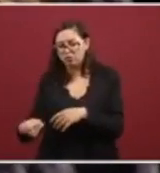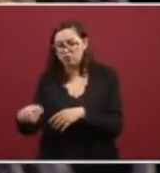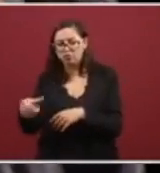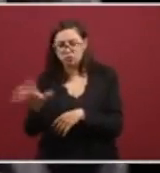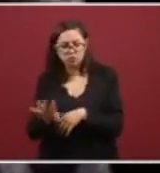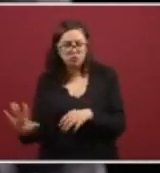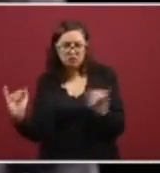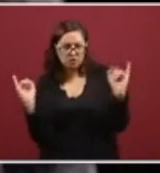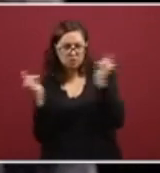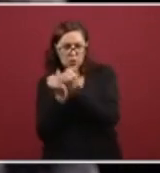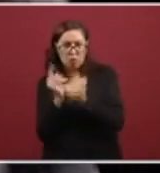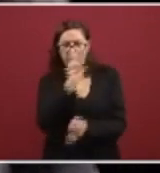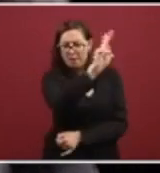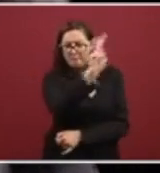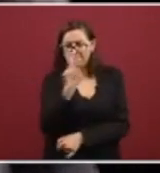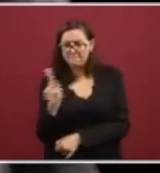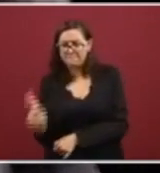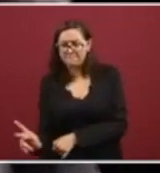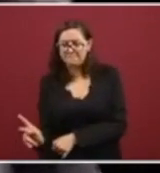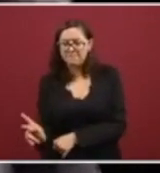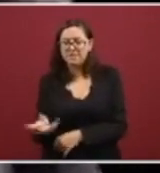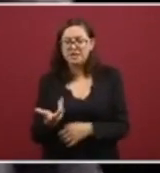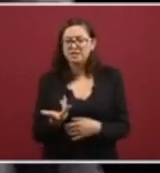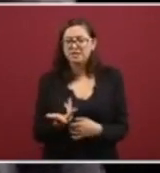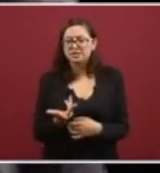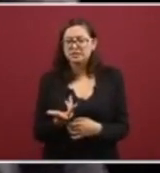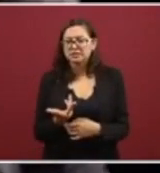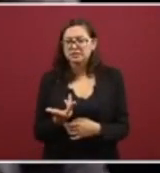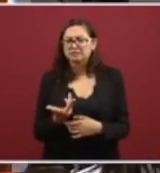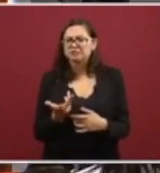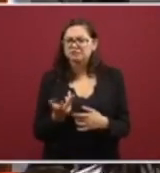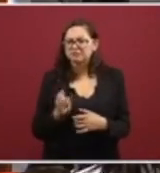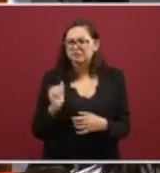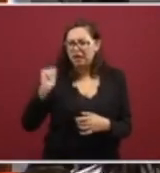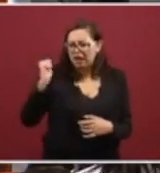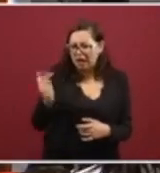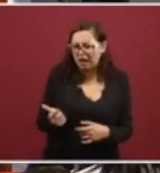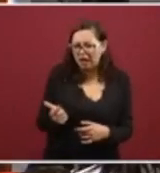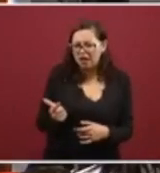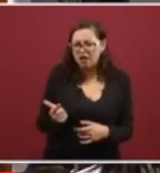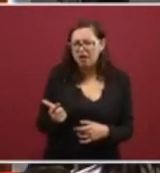zona sur. ¿Estamos hablando de poner algún tipo de